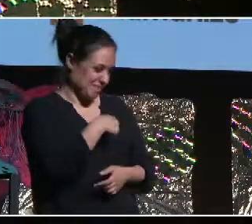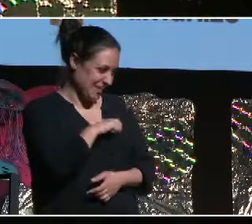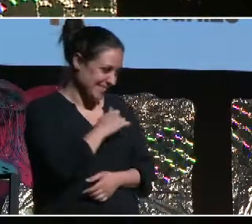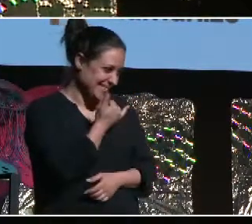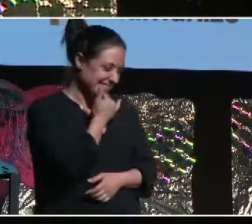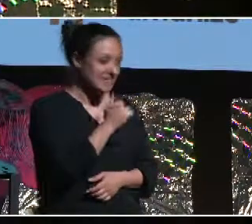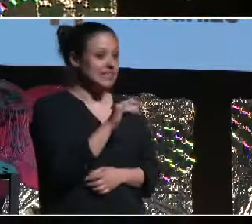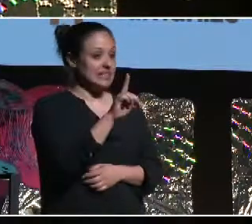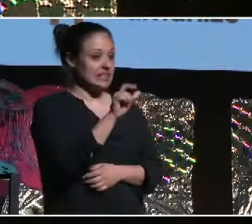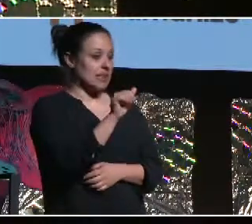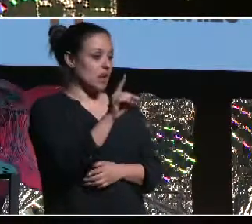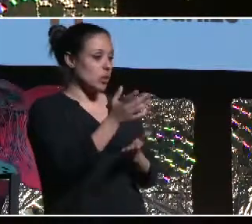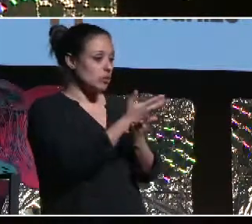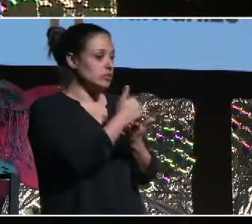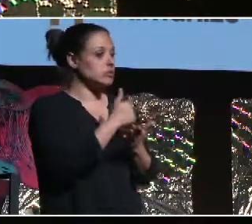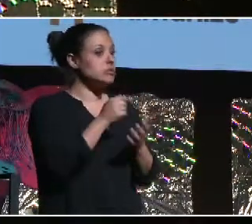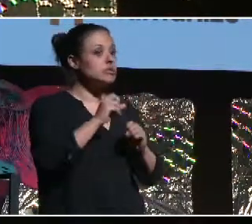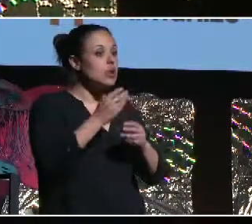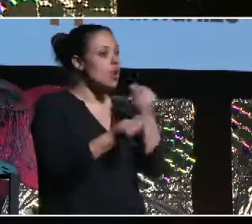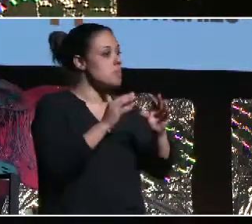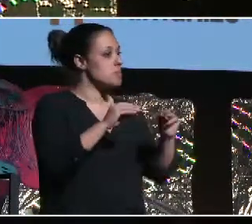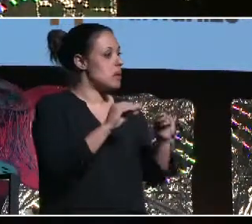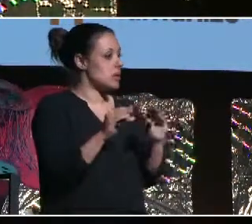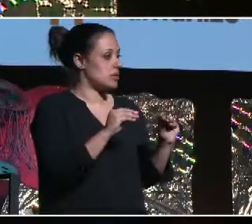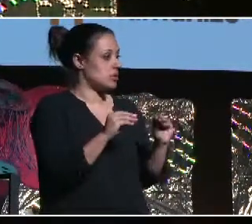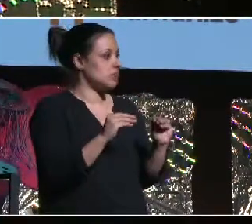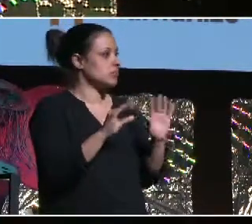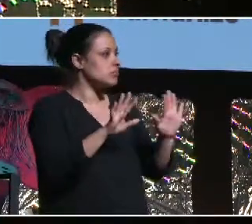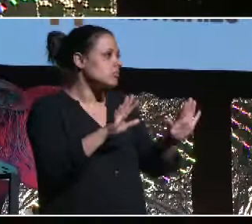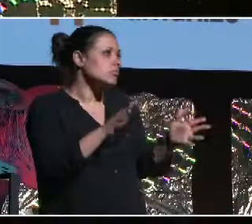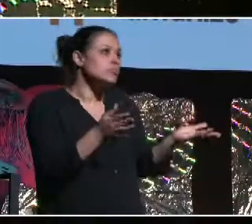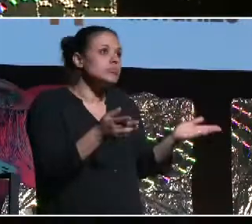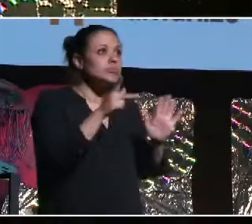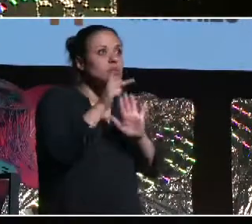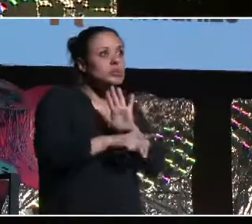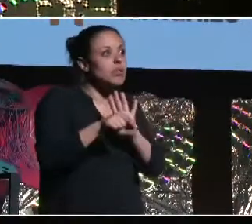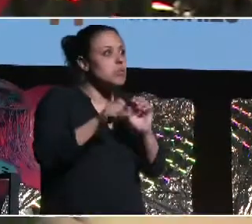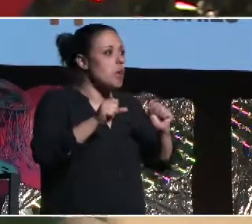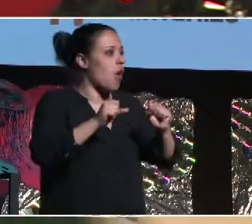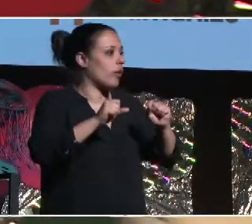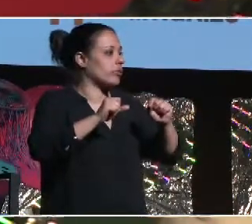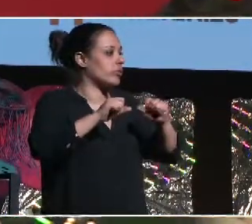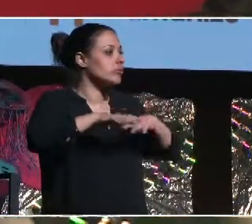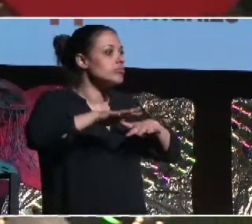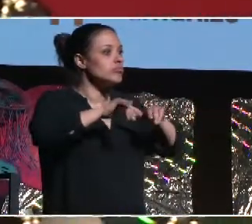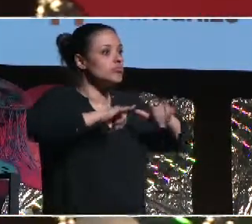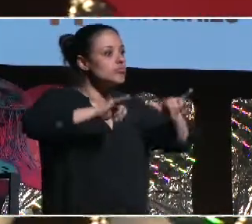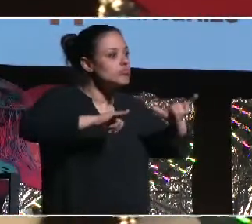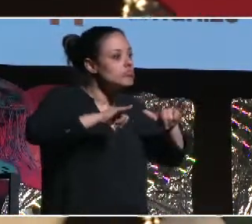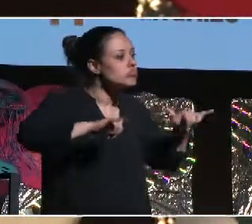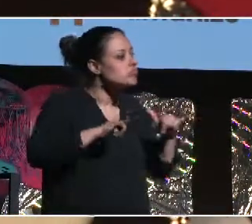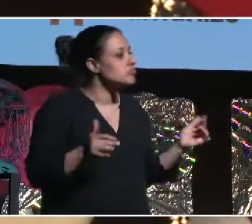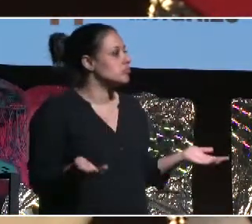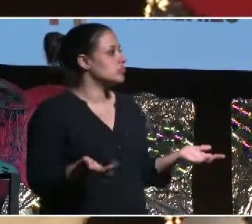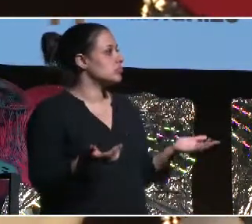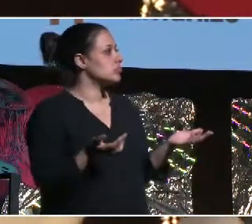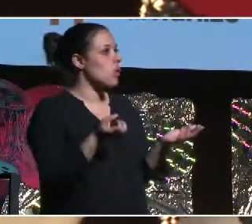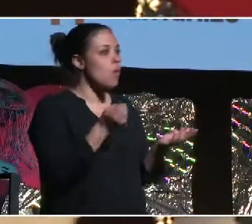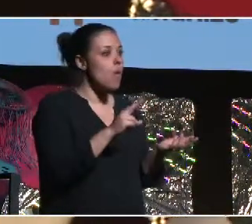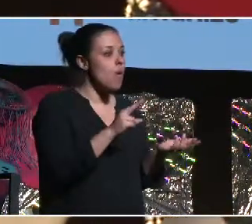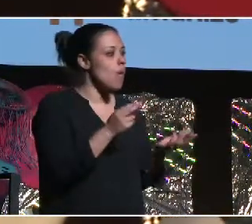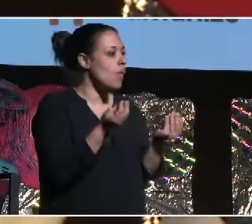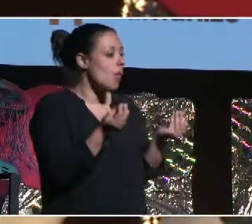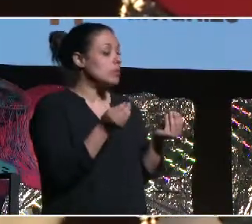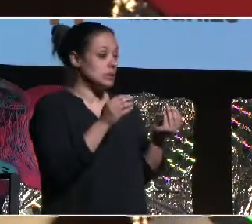y querían trabajar con estos temas, generaban un proyecto o una campaña o algo en el que le pedían a los